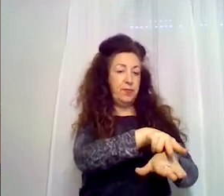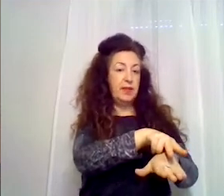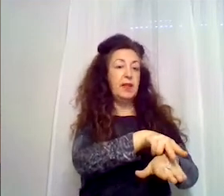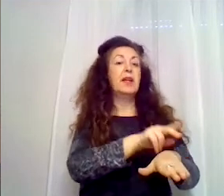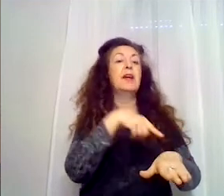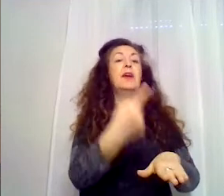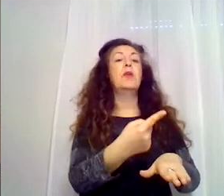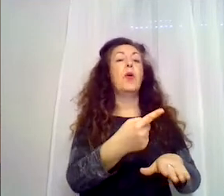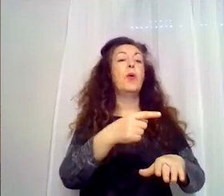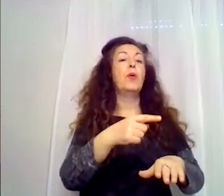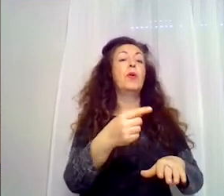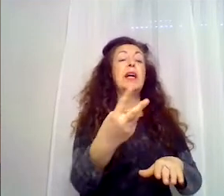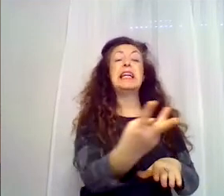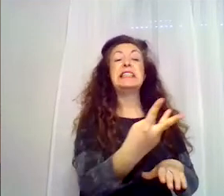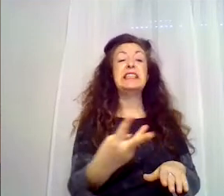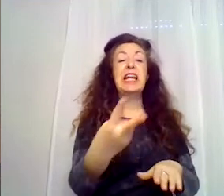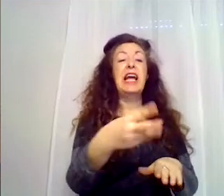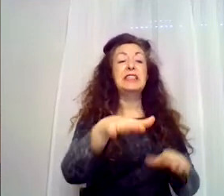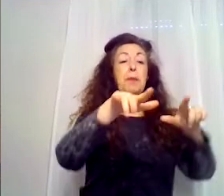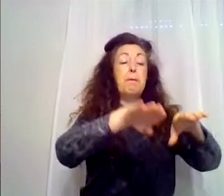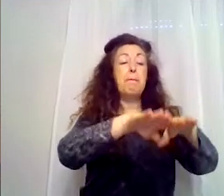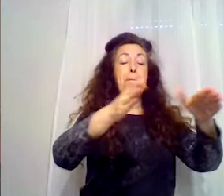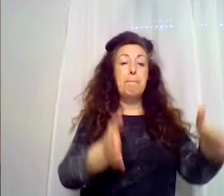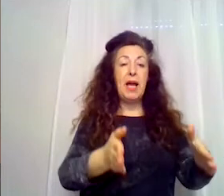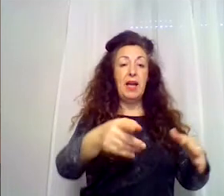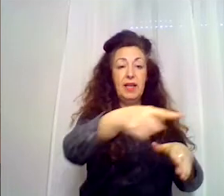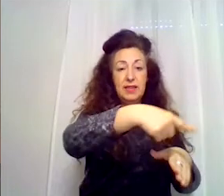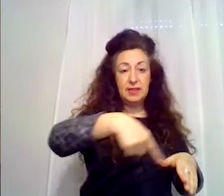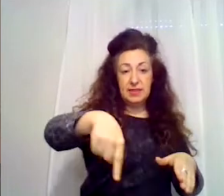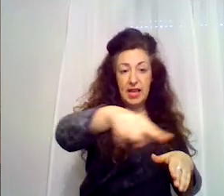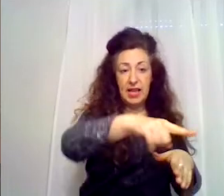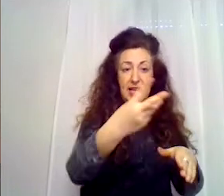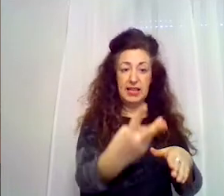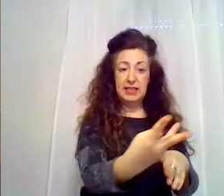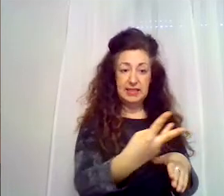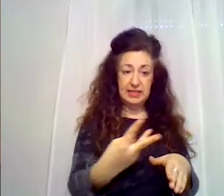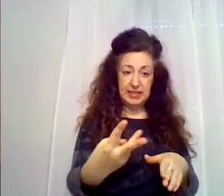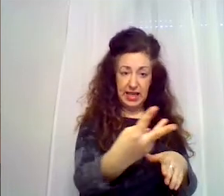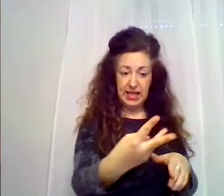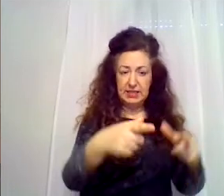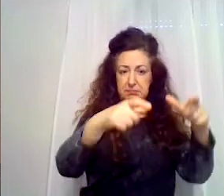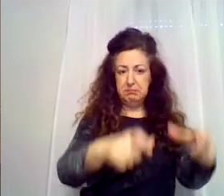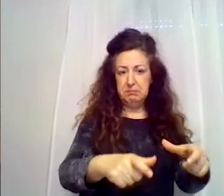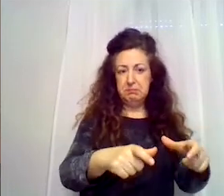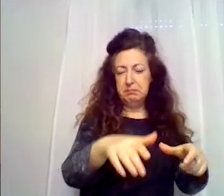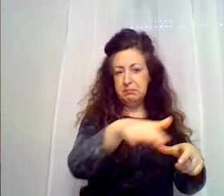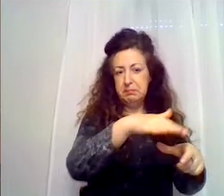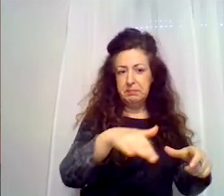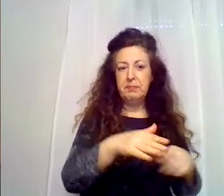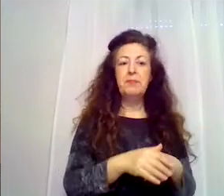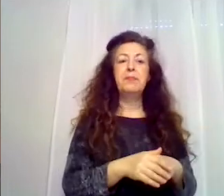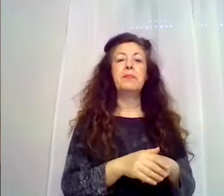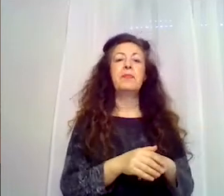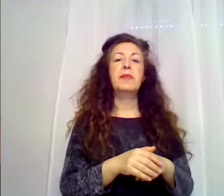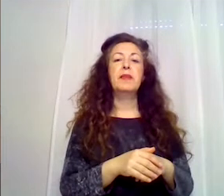croquis, a ver si lo entendemos, de lo que sucedió en esa cena del 30 de mayo del año 1593. Como